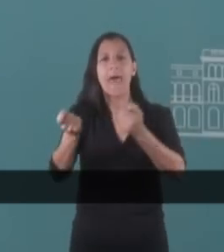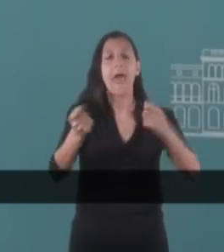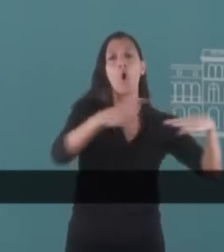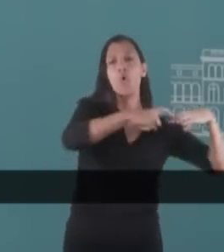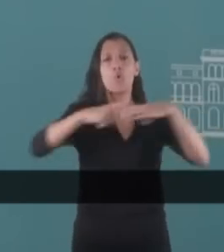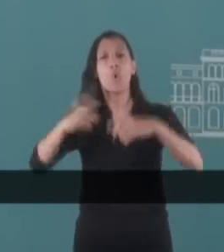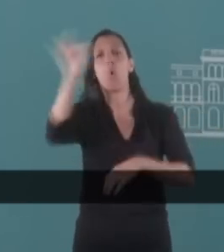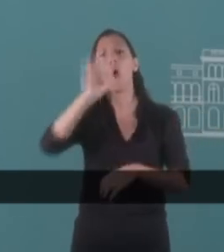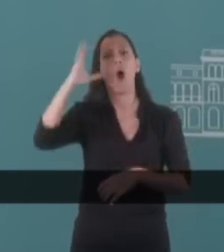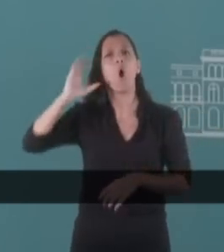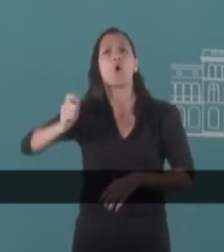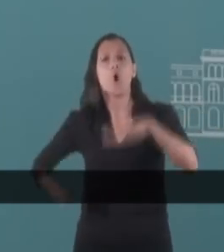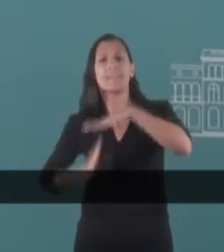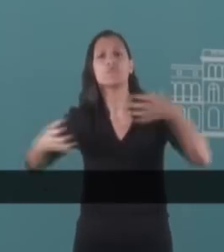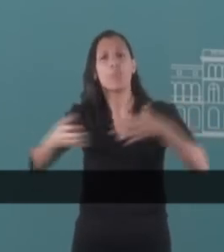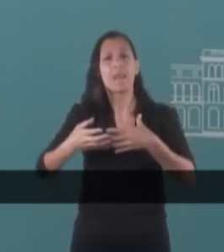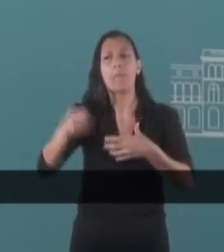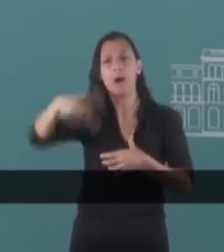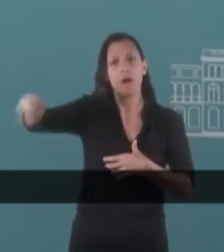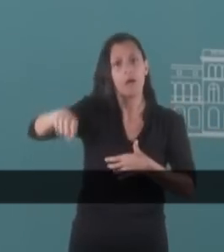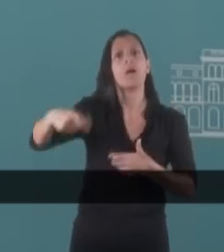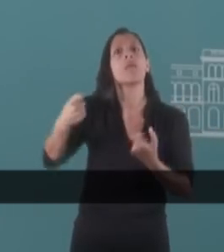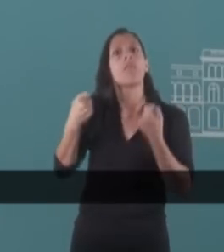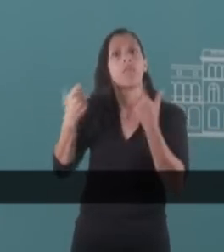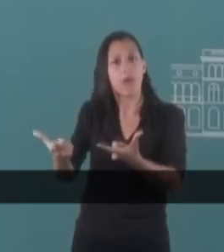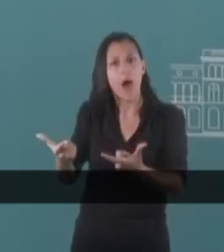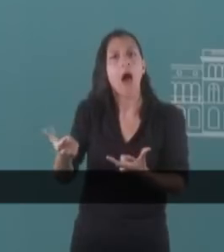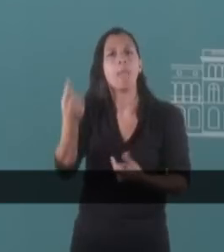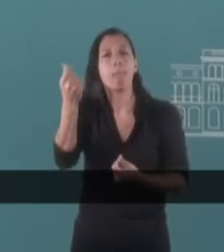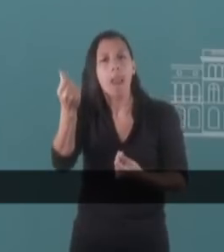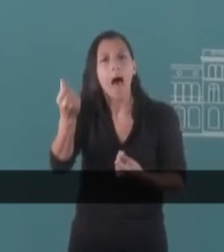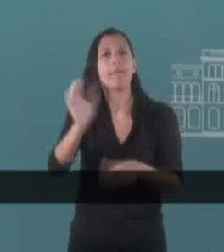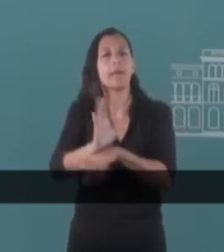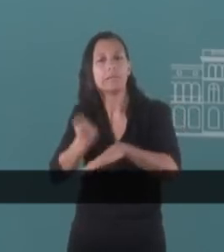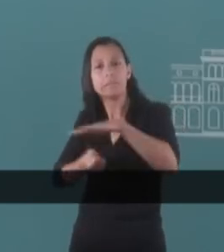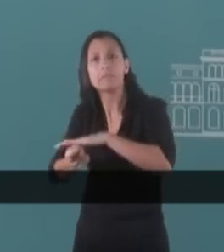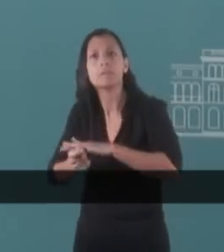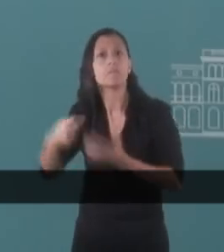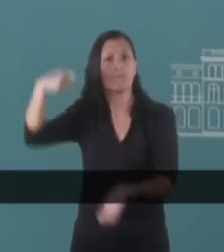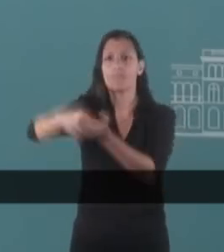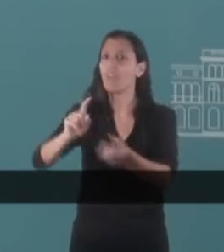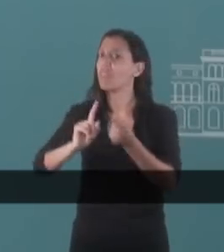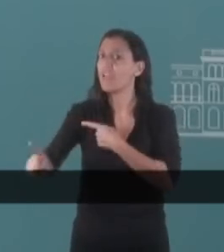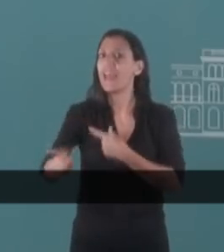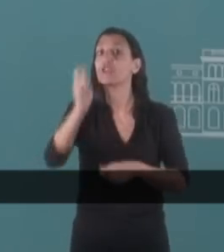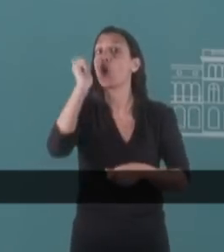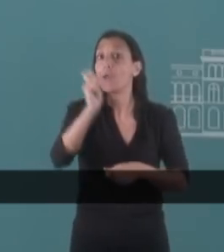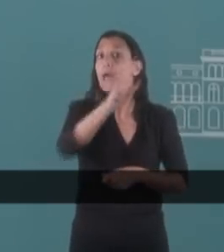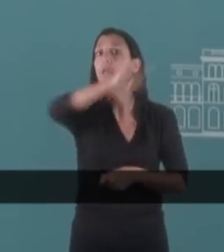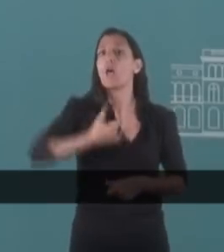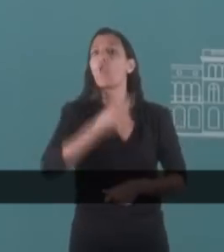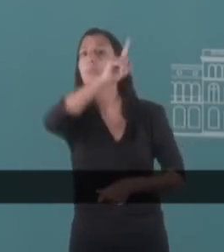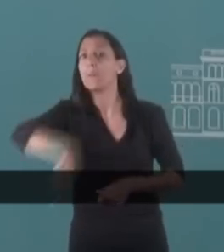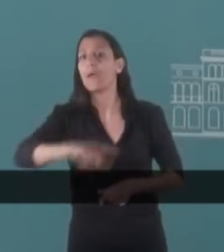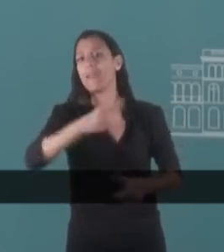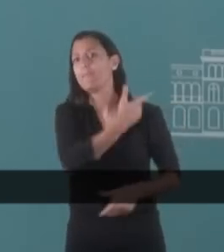tenía otra cantidad de concesiones, recibía una cantidad inusitada de dinero directamente en efectivo que le transfería el gobierno de la Ciudad